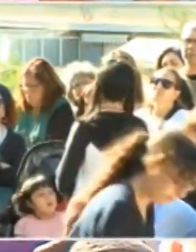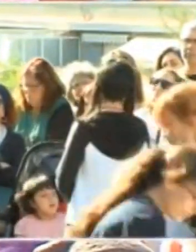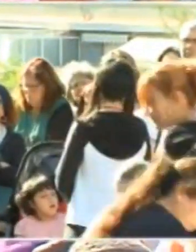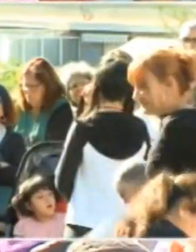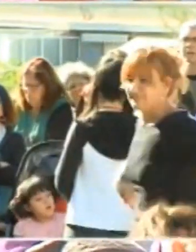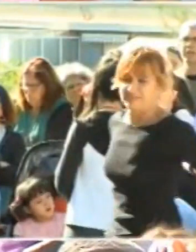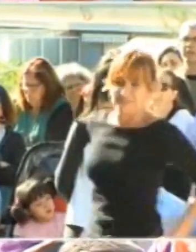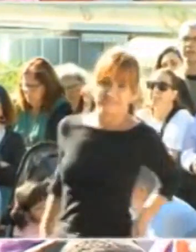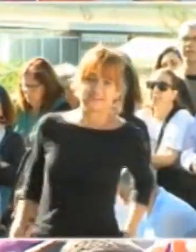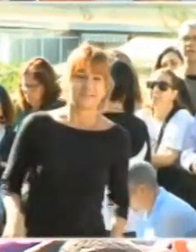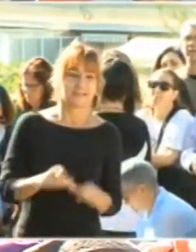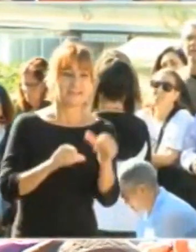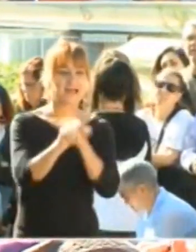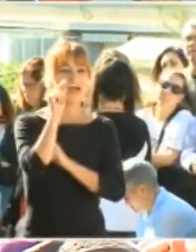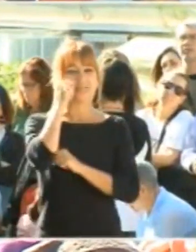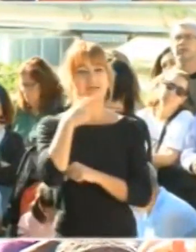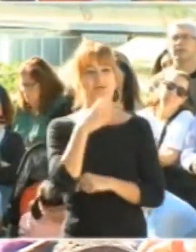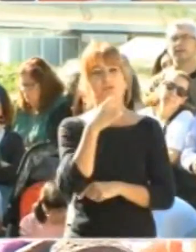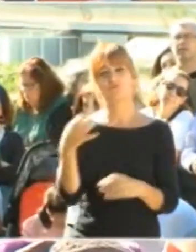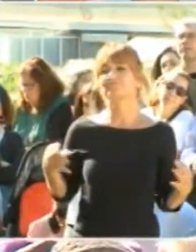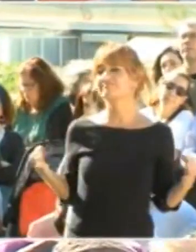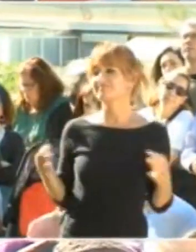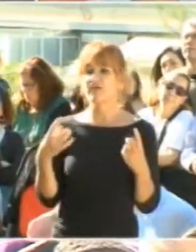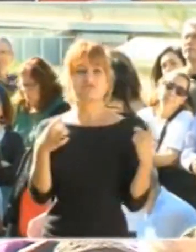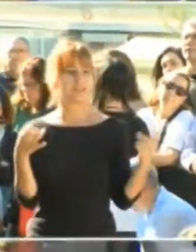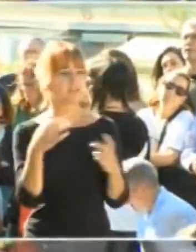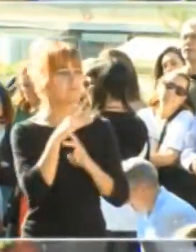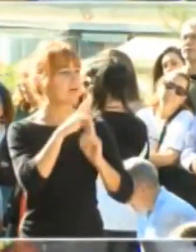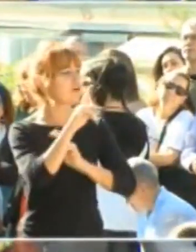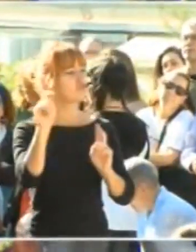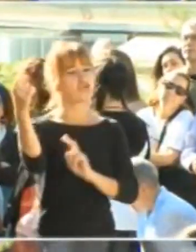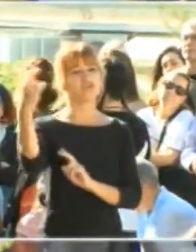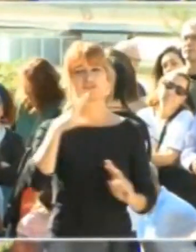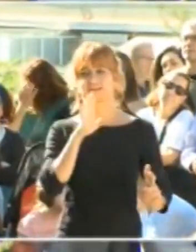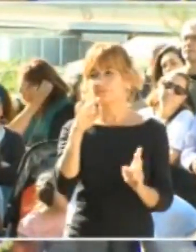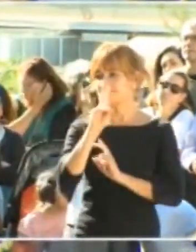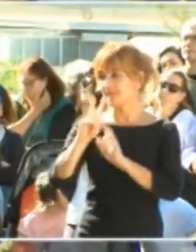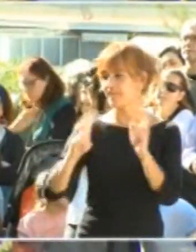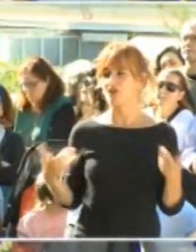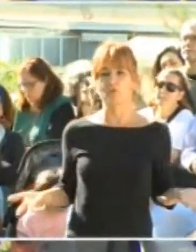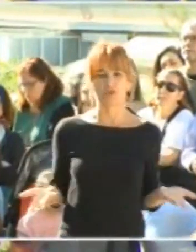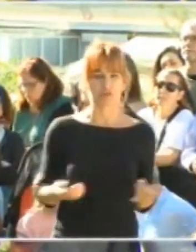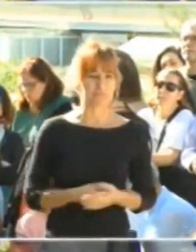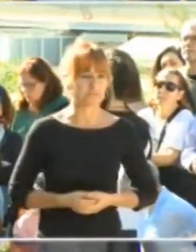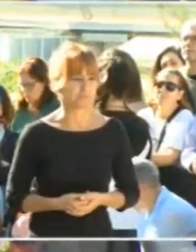y ahora a partir de ahí pues preguntaba qué hace falta para dialogar qué está pasando con el diálogo ahora